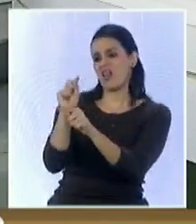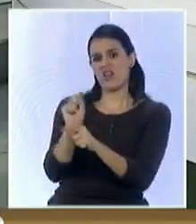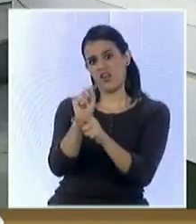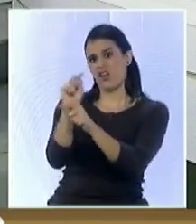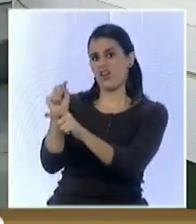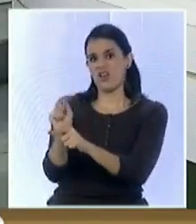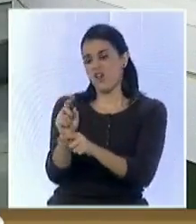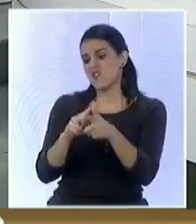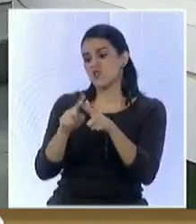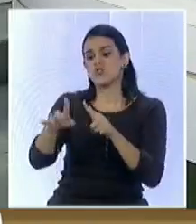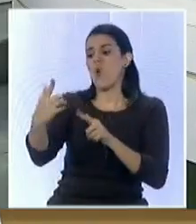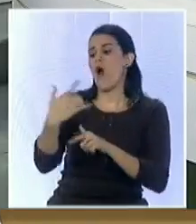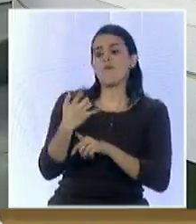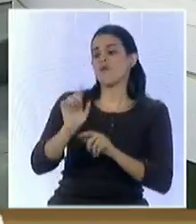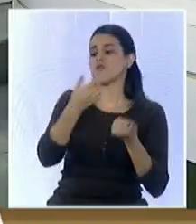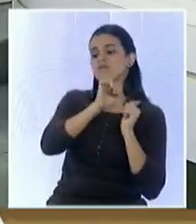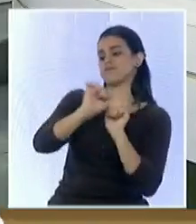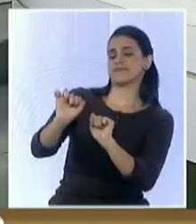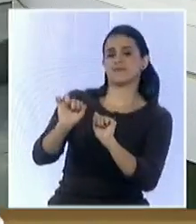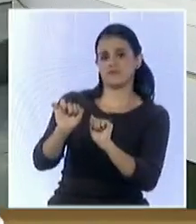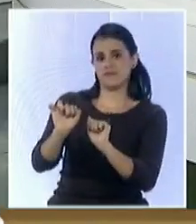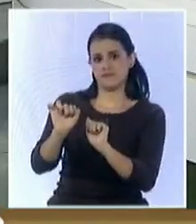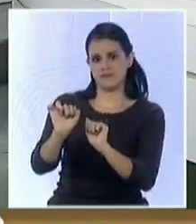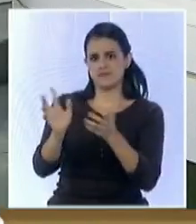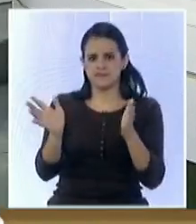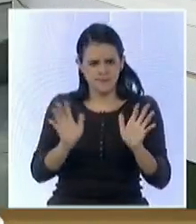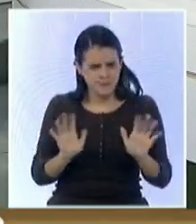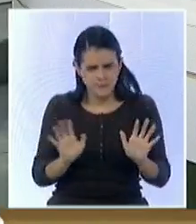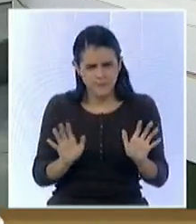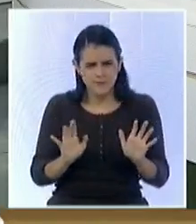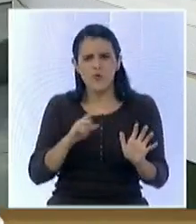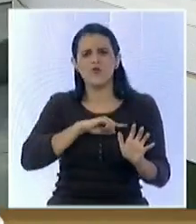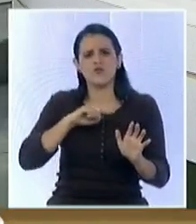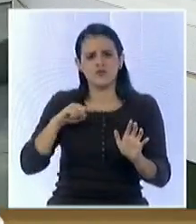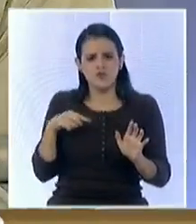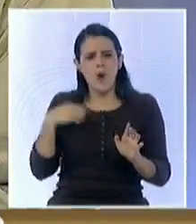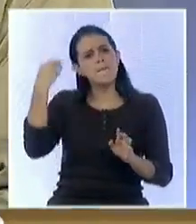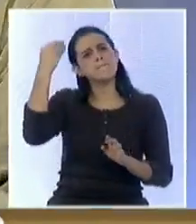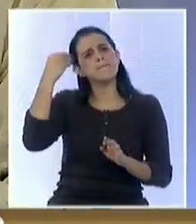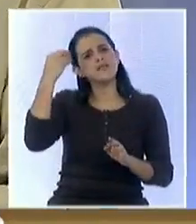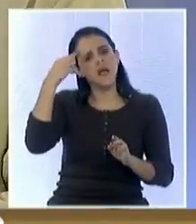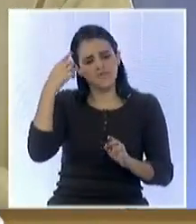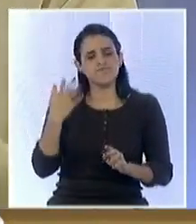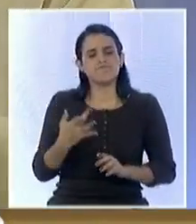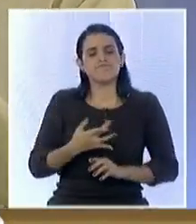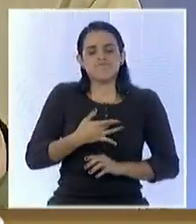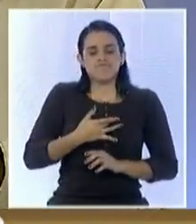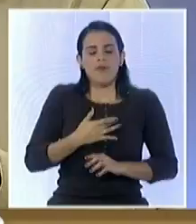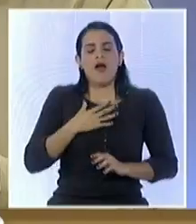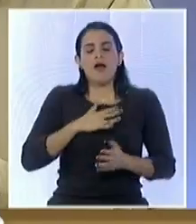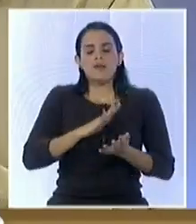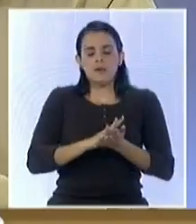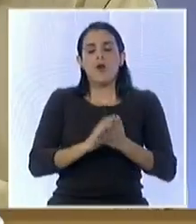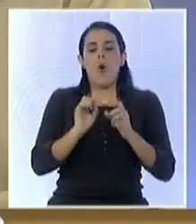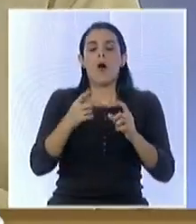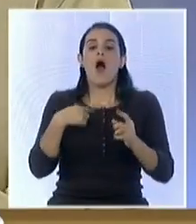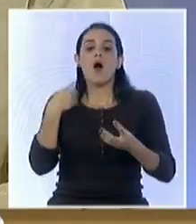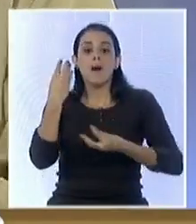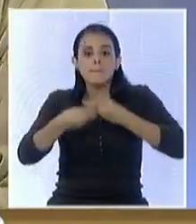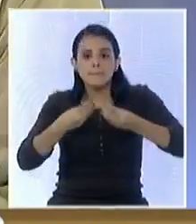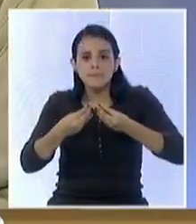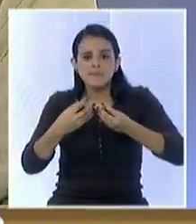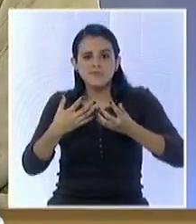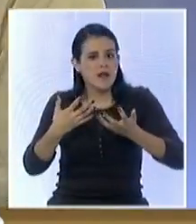Y me quedo metido en el rollo desde el lado negativo, sino dense el permiso de plantearse cómo pueden hacer las cosas para